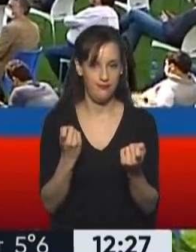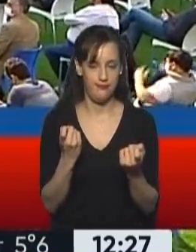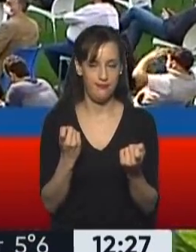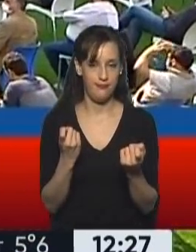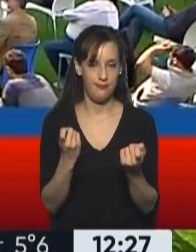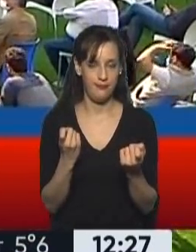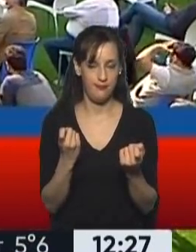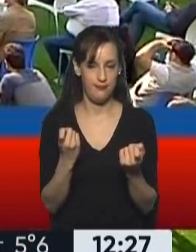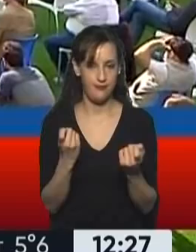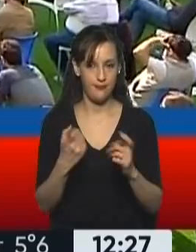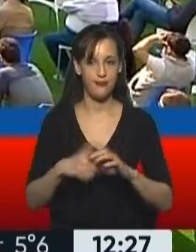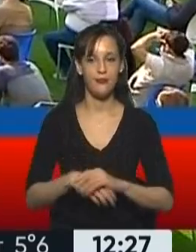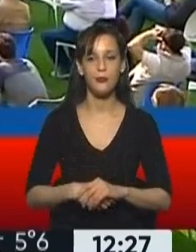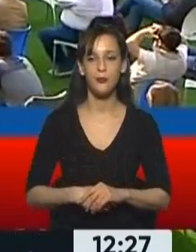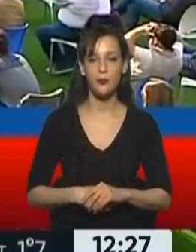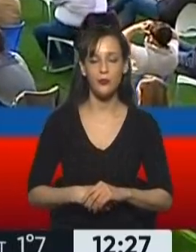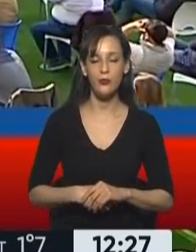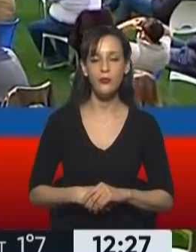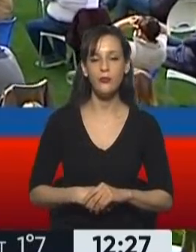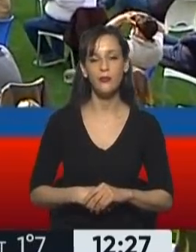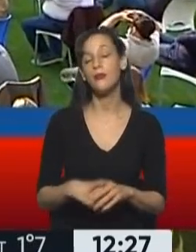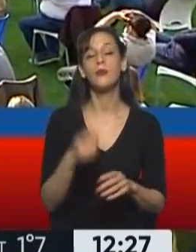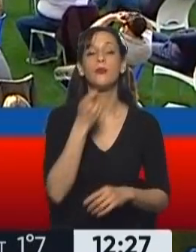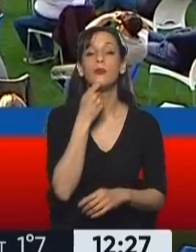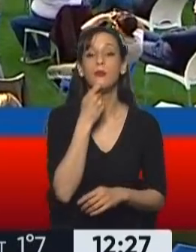por ejemplo, que vio como